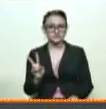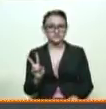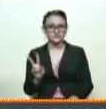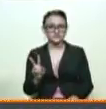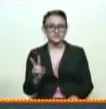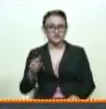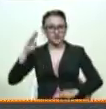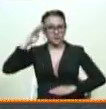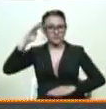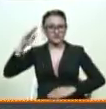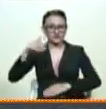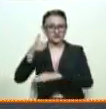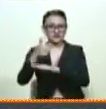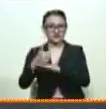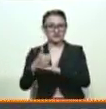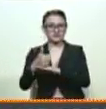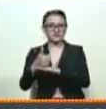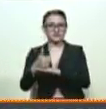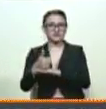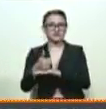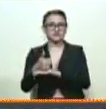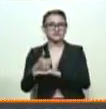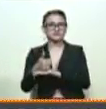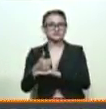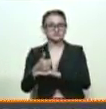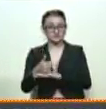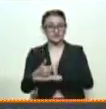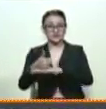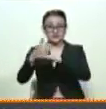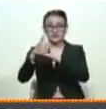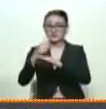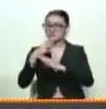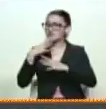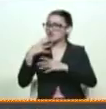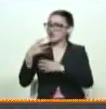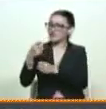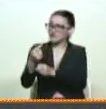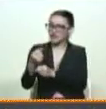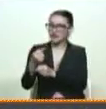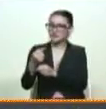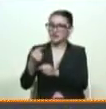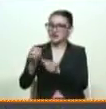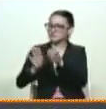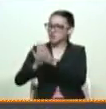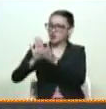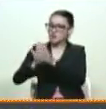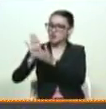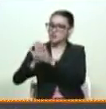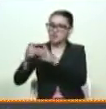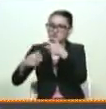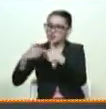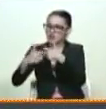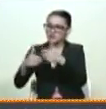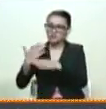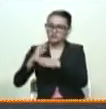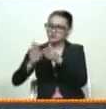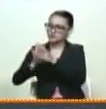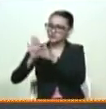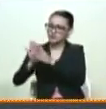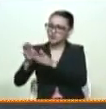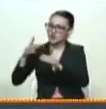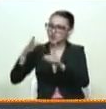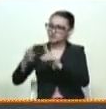nuestro comandante en jefe, en cuyo liderazgo confiamos para superar las dificultades y encontrar el